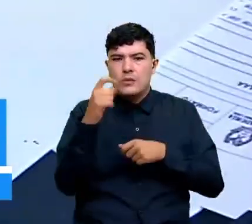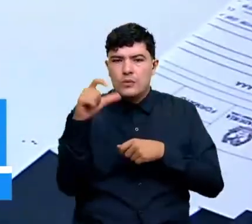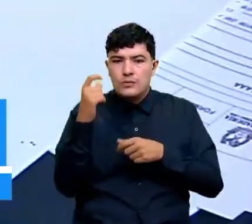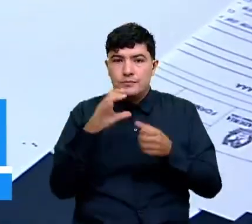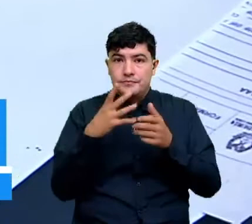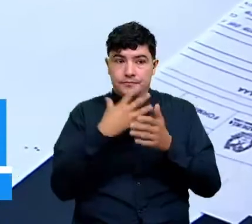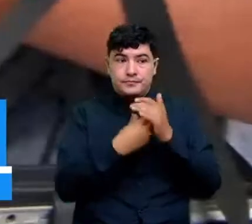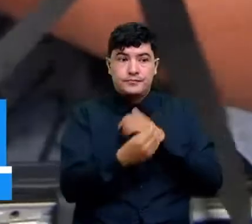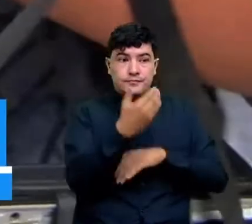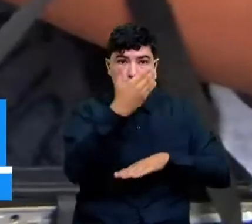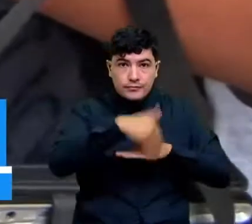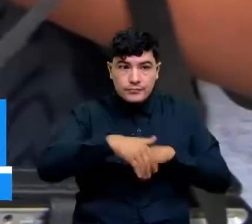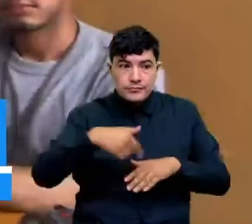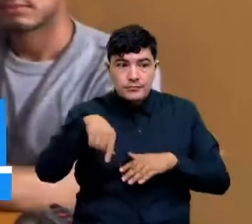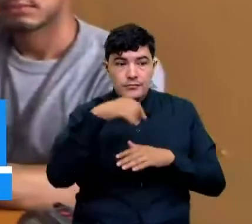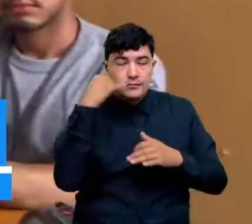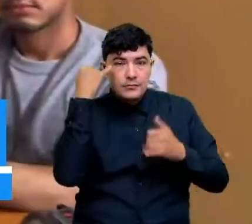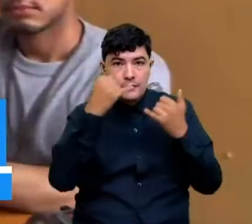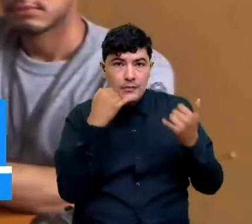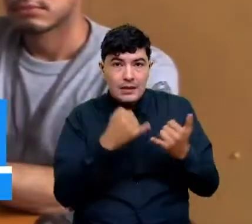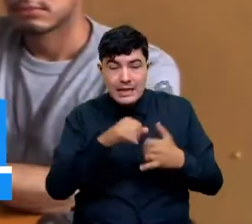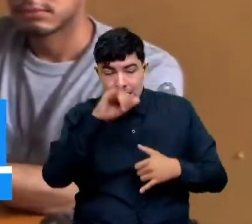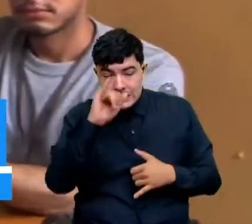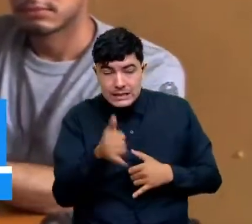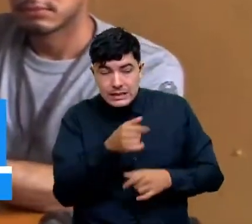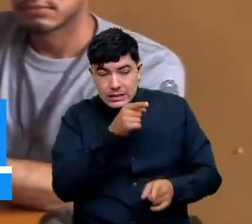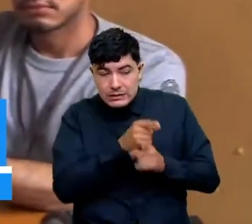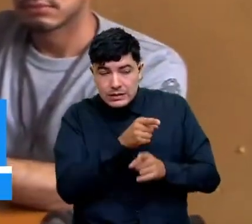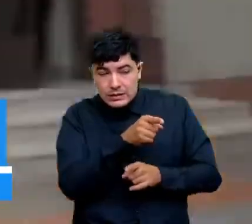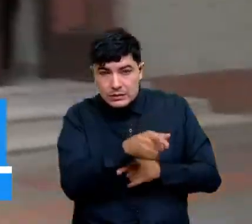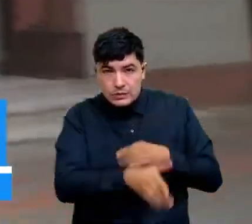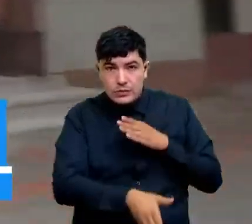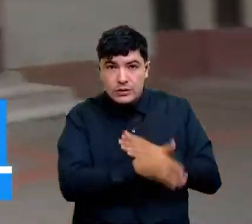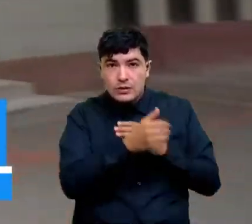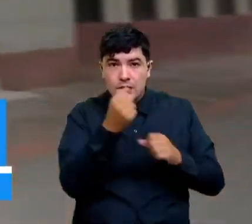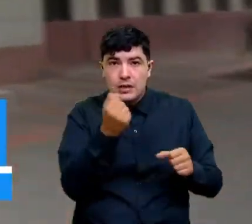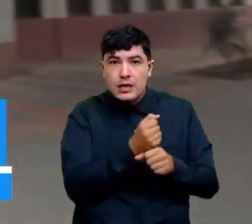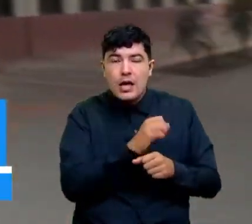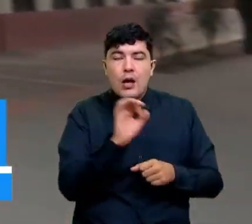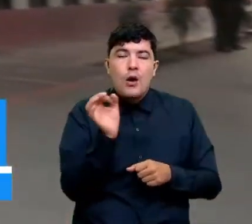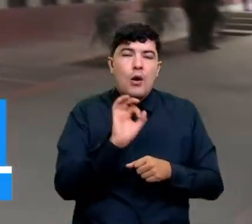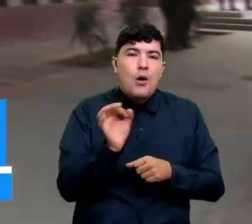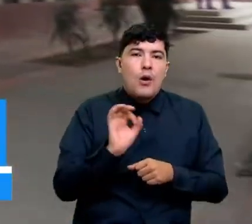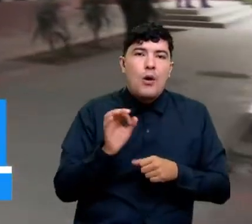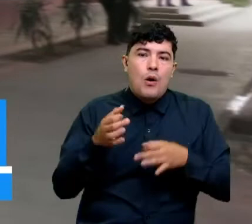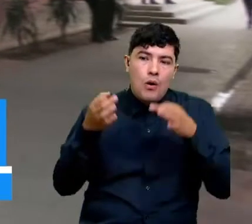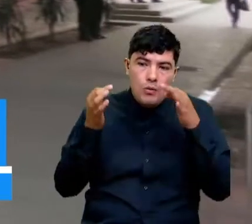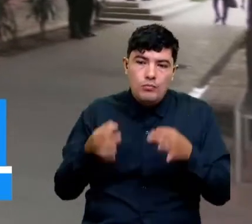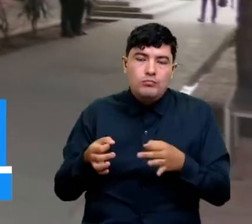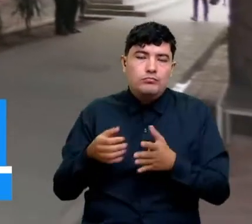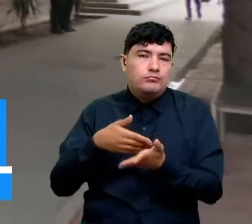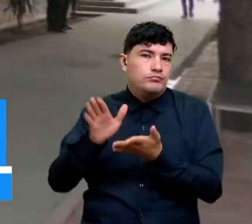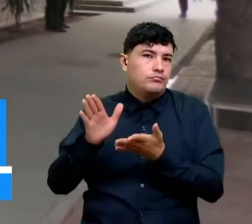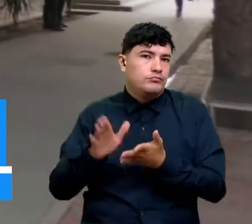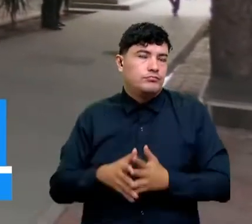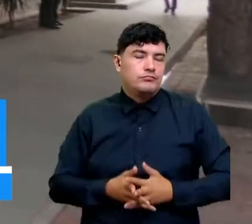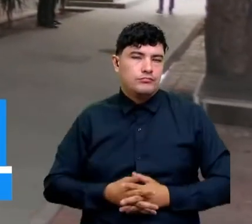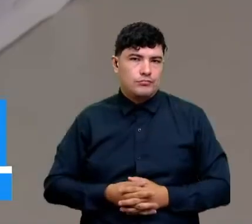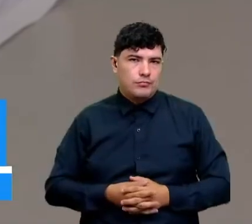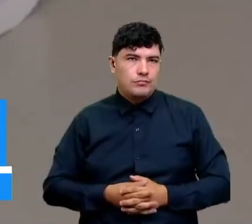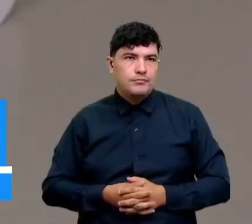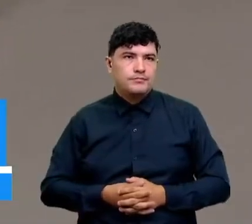urnas para determinar si Jairo Yáñez permanece en su cargo o si definitivamente continúa o termina su periodo